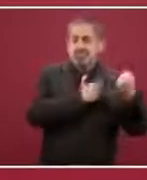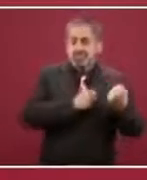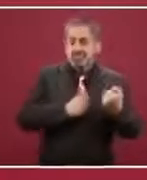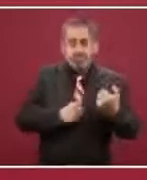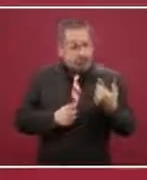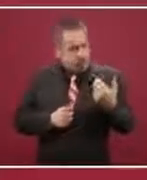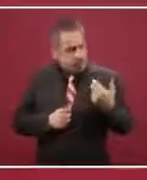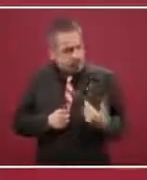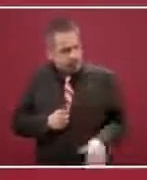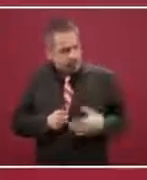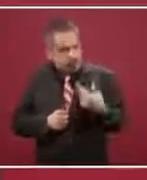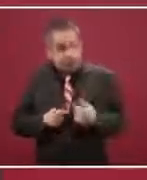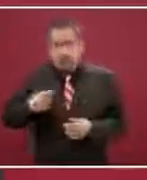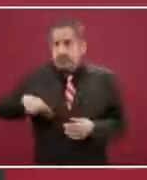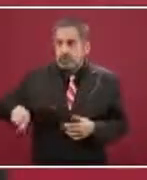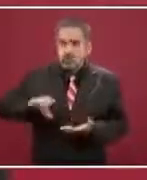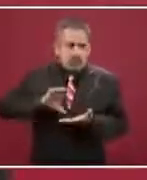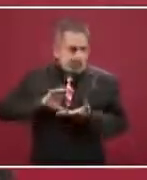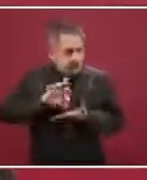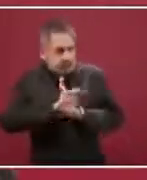Era lo que se les compraba.